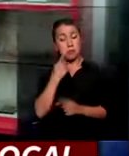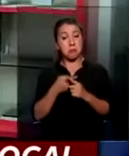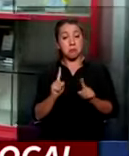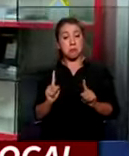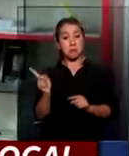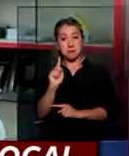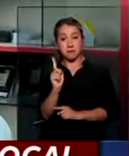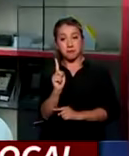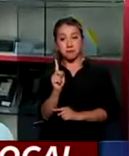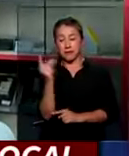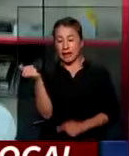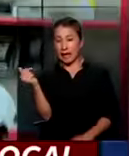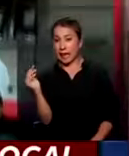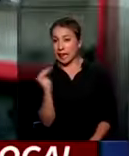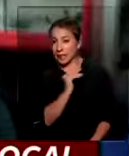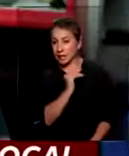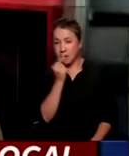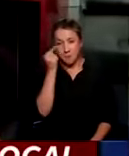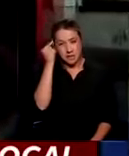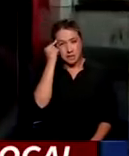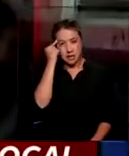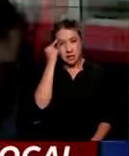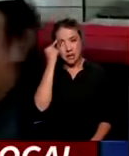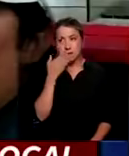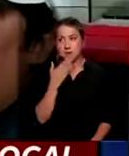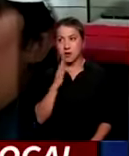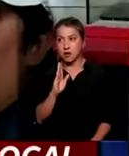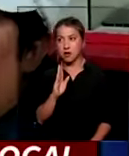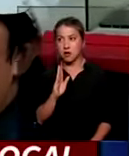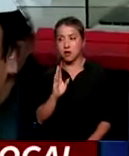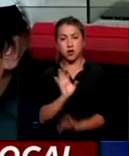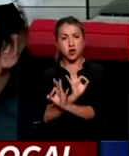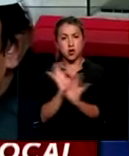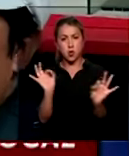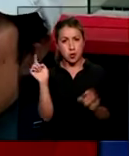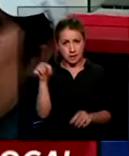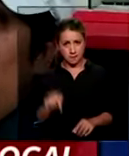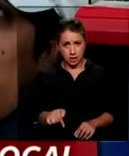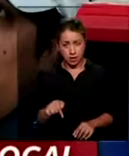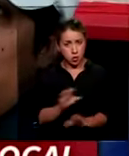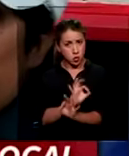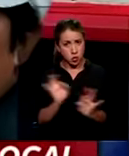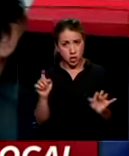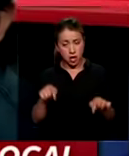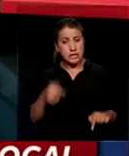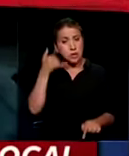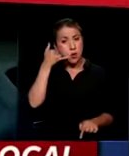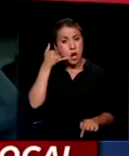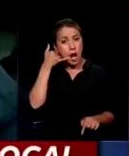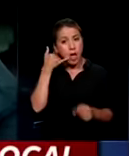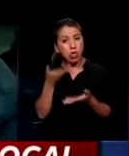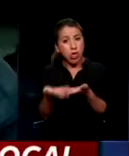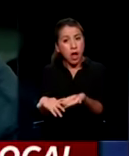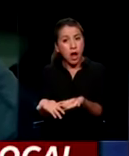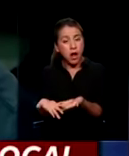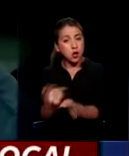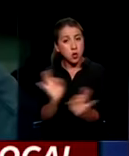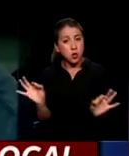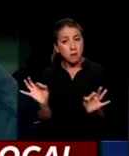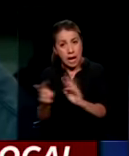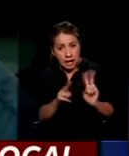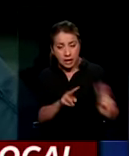no. Pero rápidamente lo pensaron mejor. No, no vino nunca para el para acá para el local a dejar algún celular para